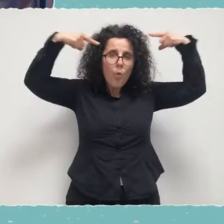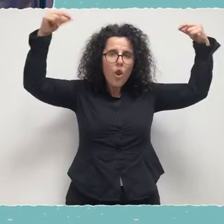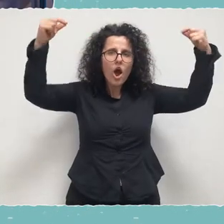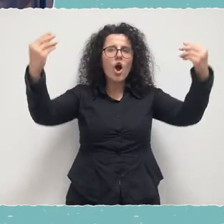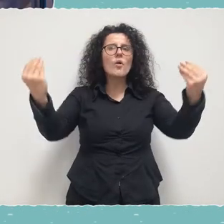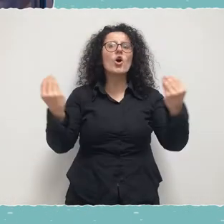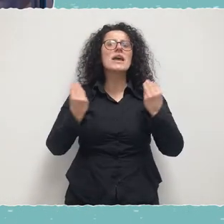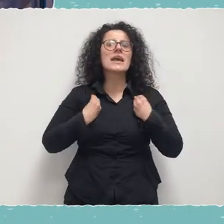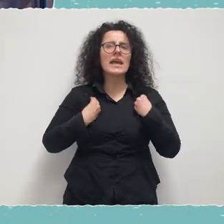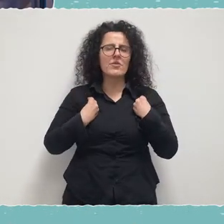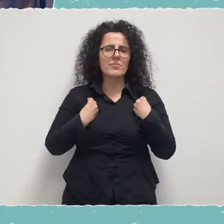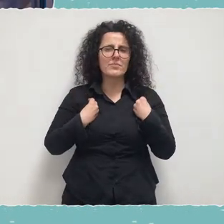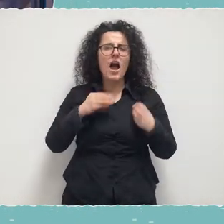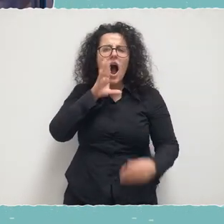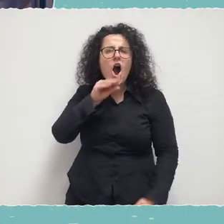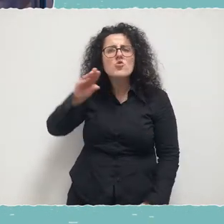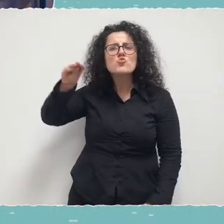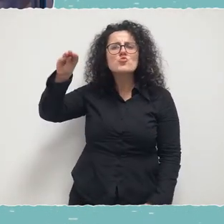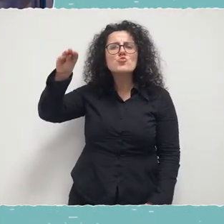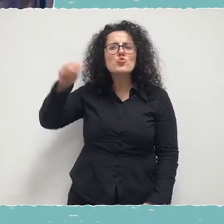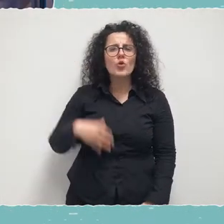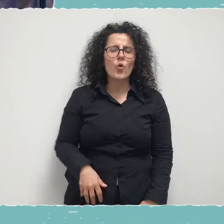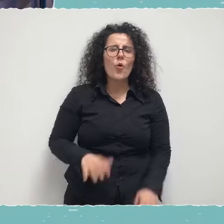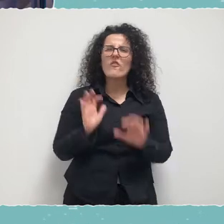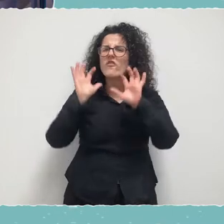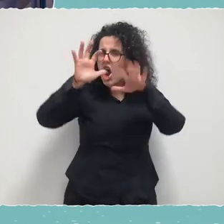contorna vivía un lobo